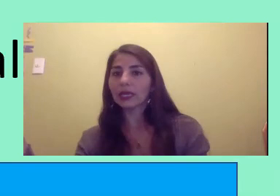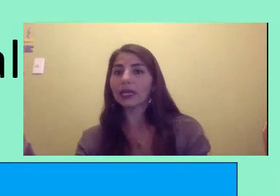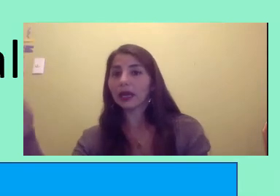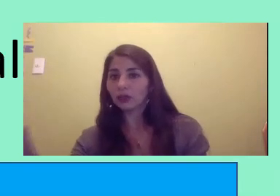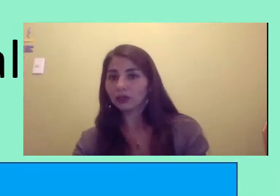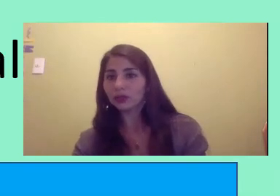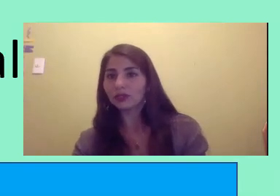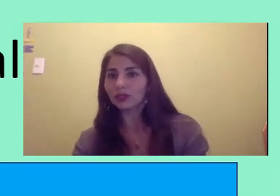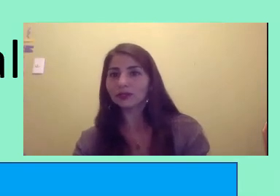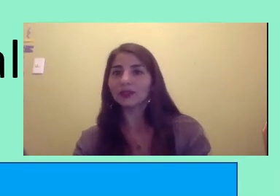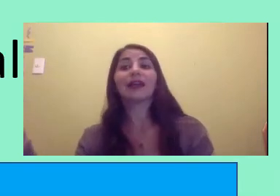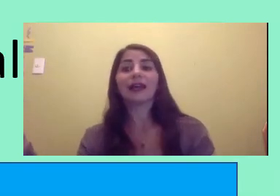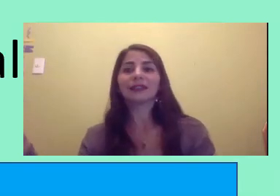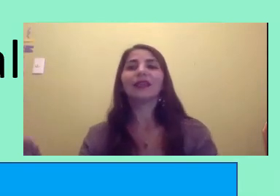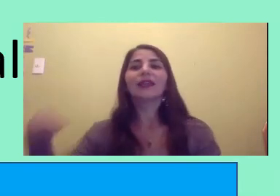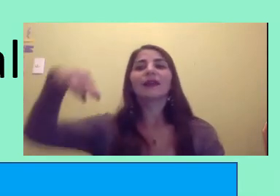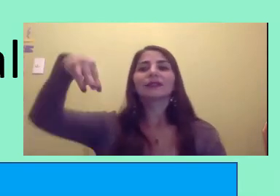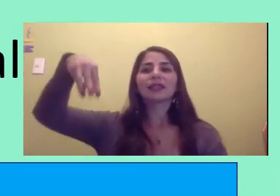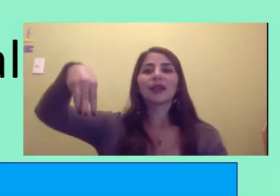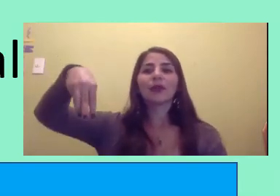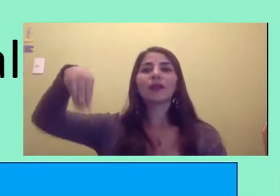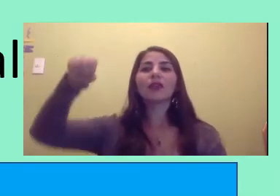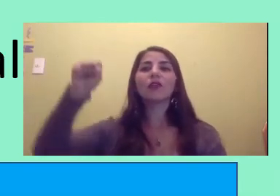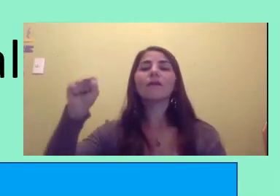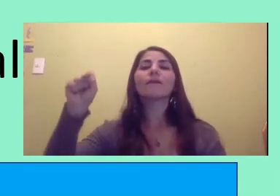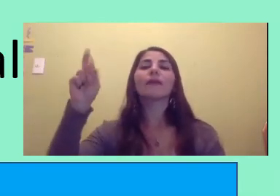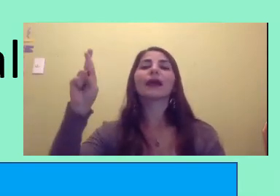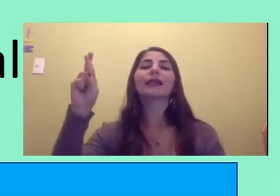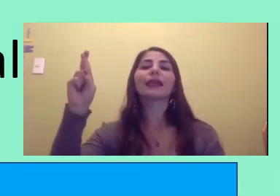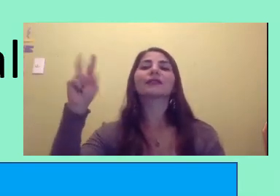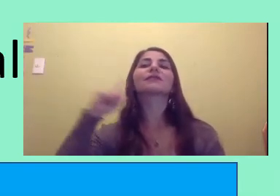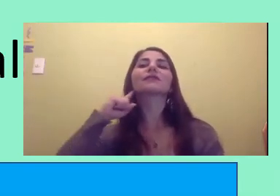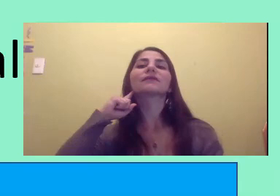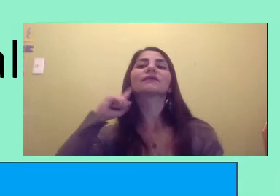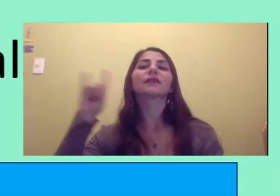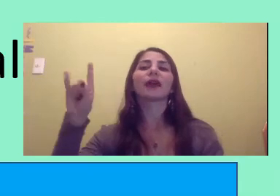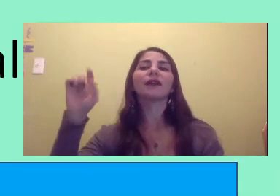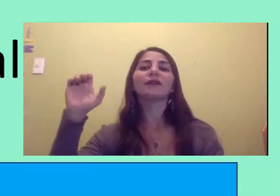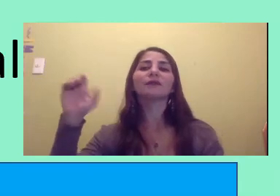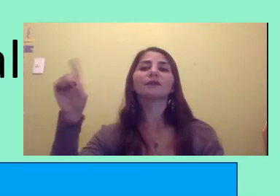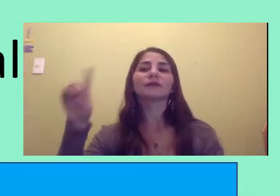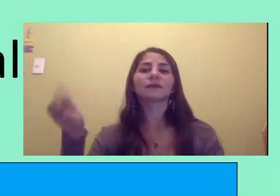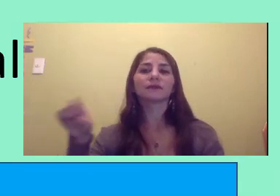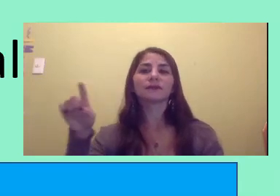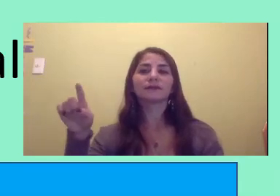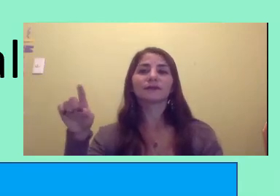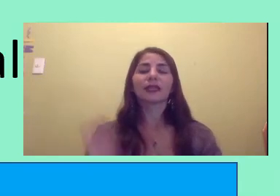digo que a continuación de Katy sería mi apellido Márquez, ¿ya?